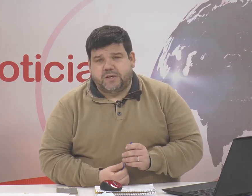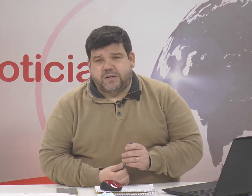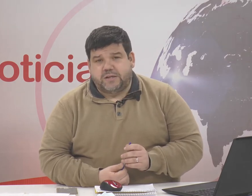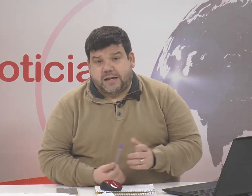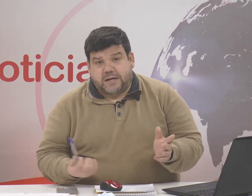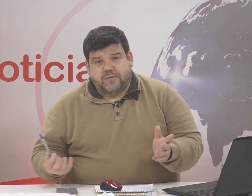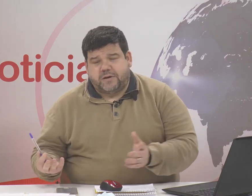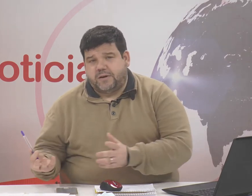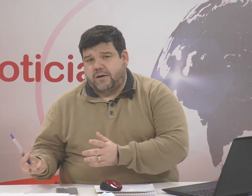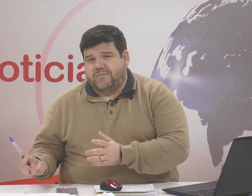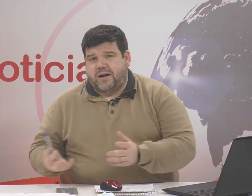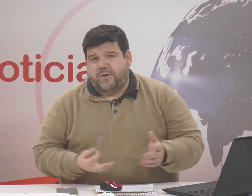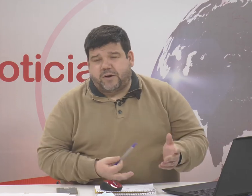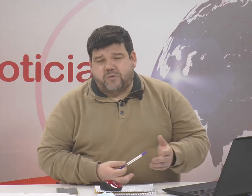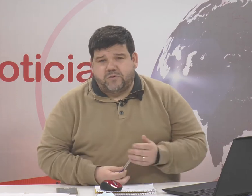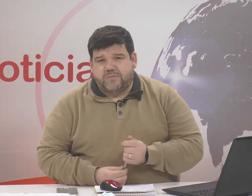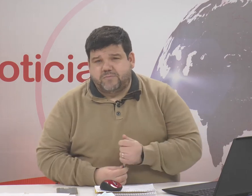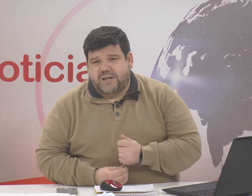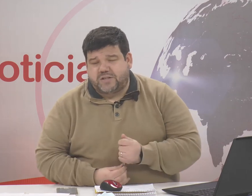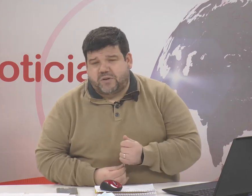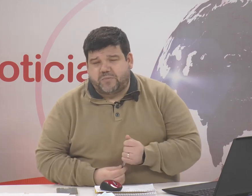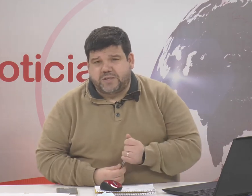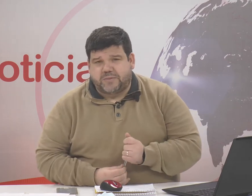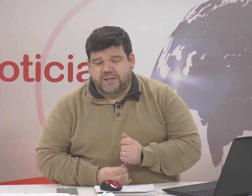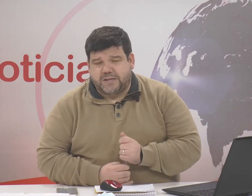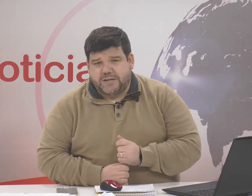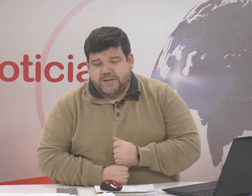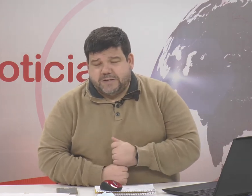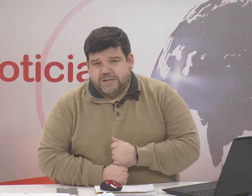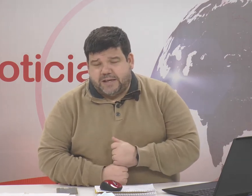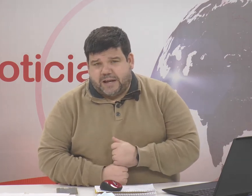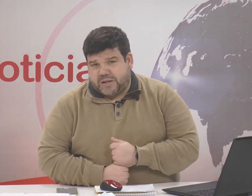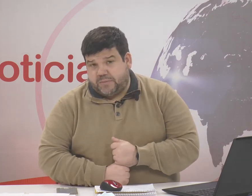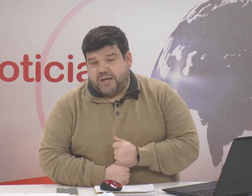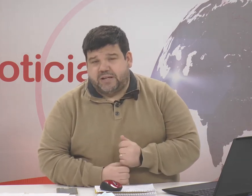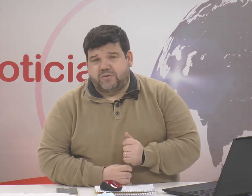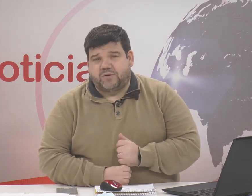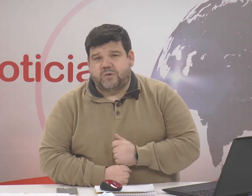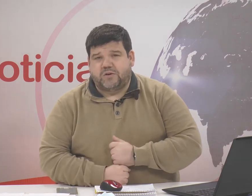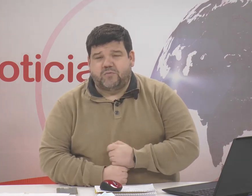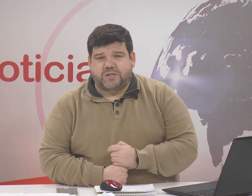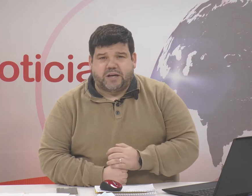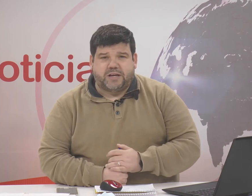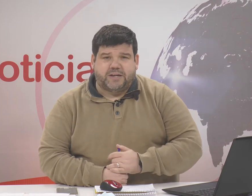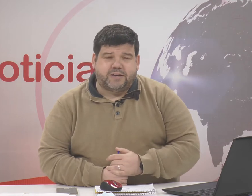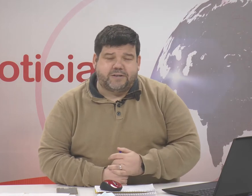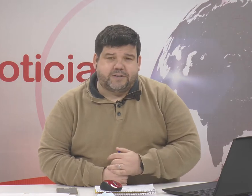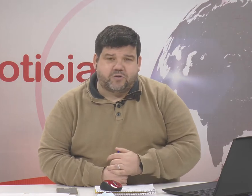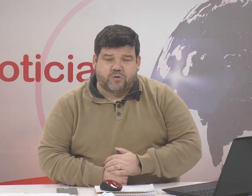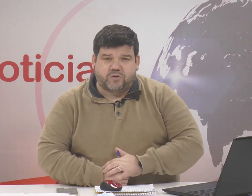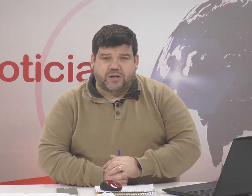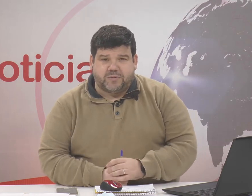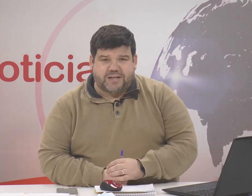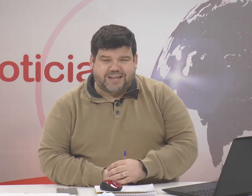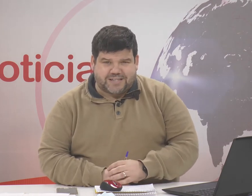pues ha valorado la situación precisamente de la pandemia, la situación de cómo está